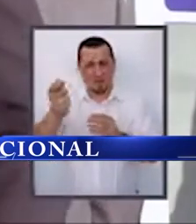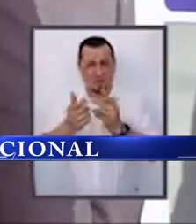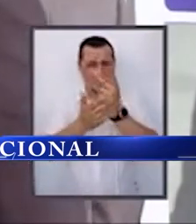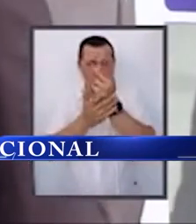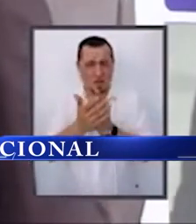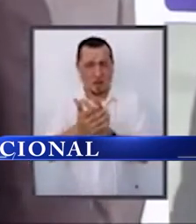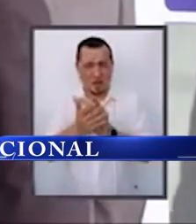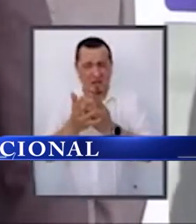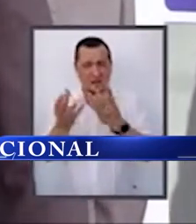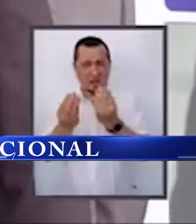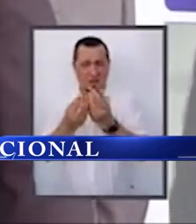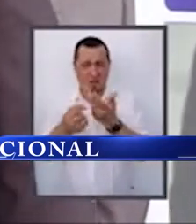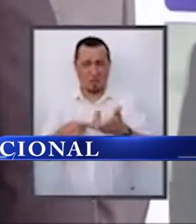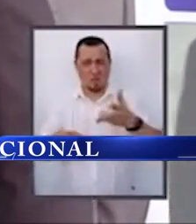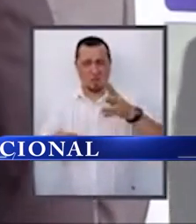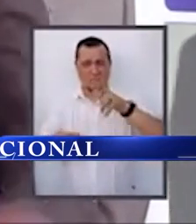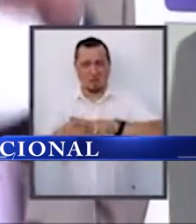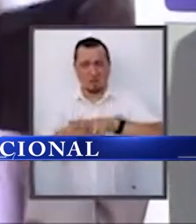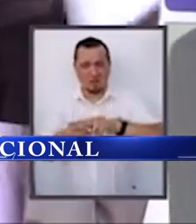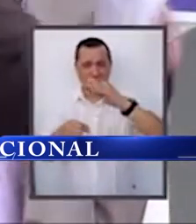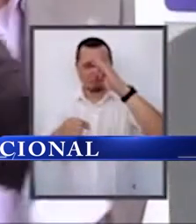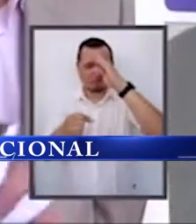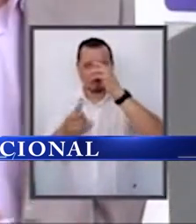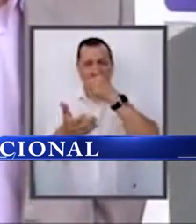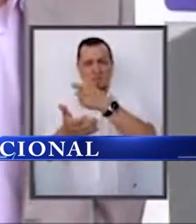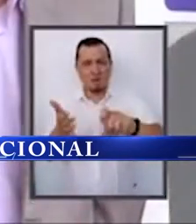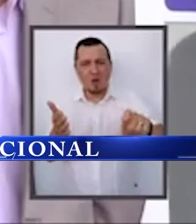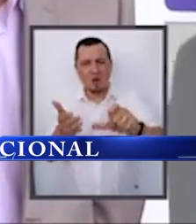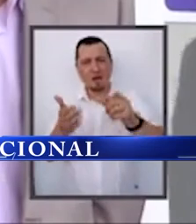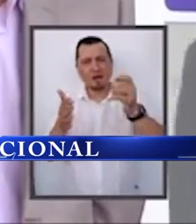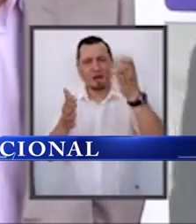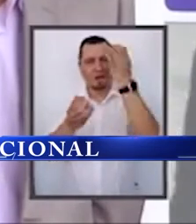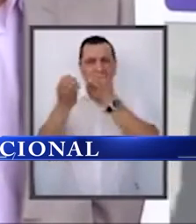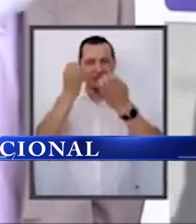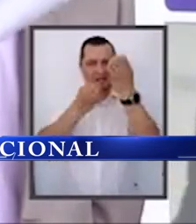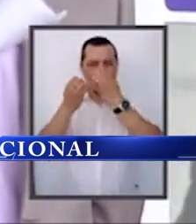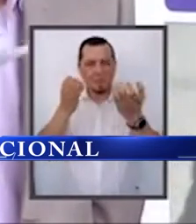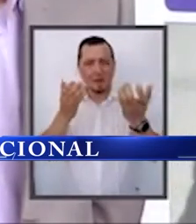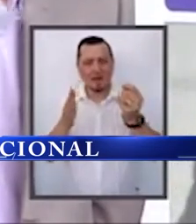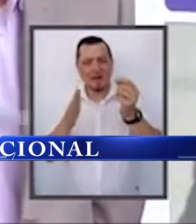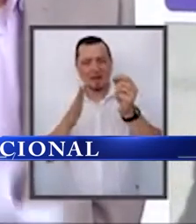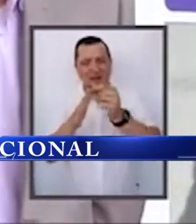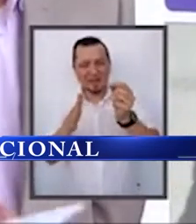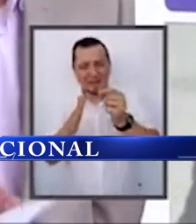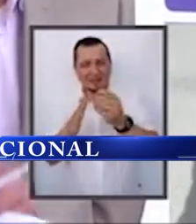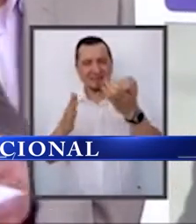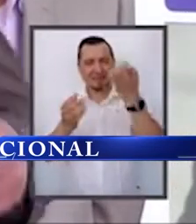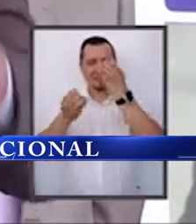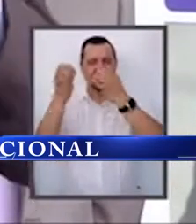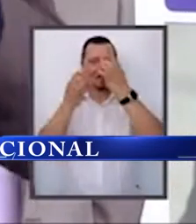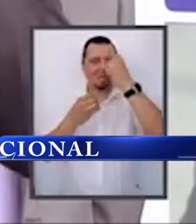que representa la posibilidad de que a partir del 1 de noviembre, los